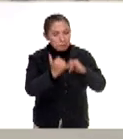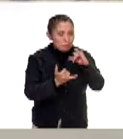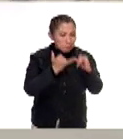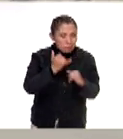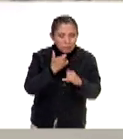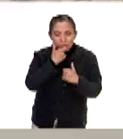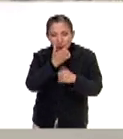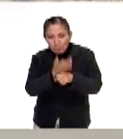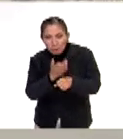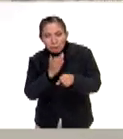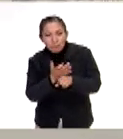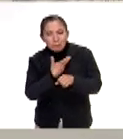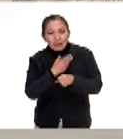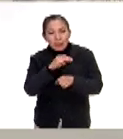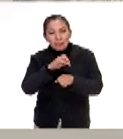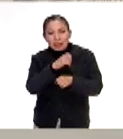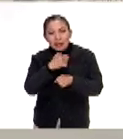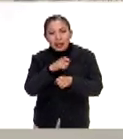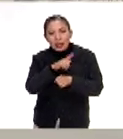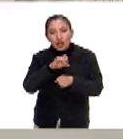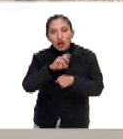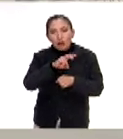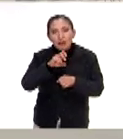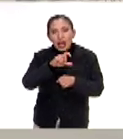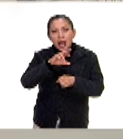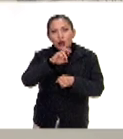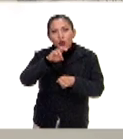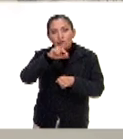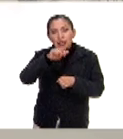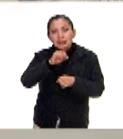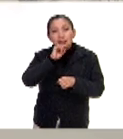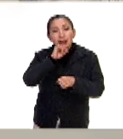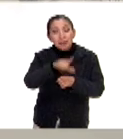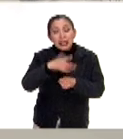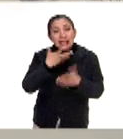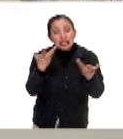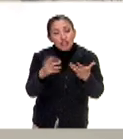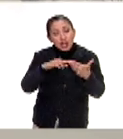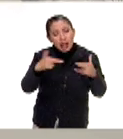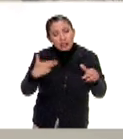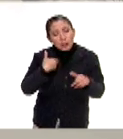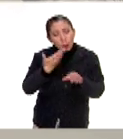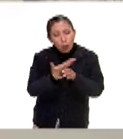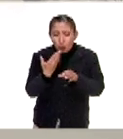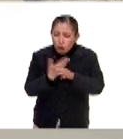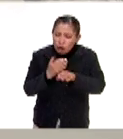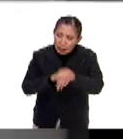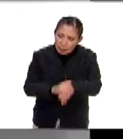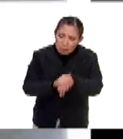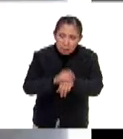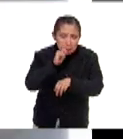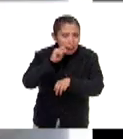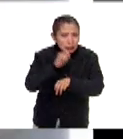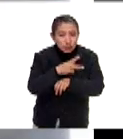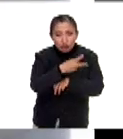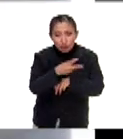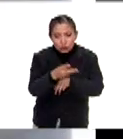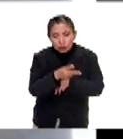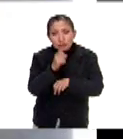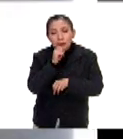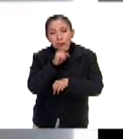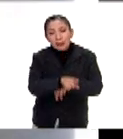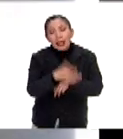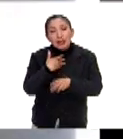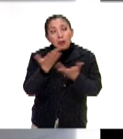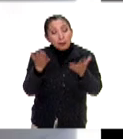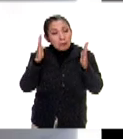juguetón humorístico que tenía Miguel Covarrubias, y cómo además hizo una relación muy íntima y de muchísima amistad con ellos, y por supuesto